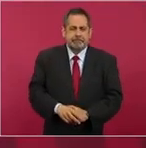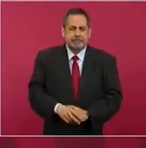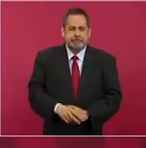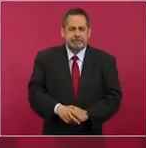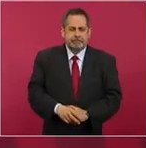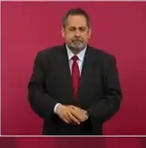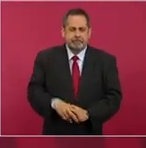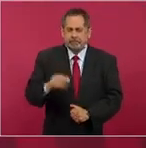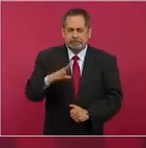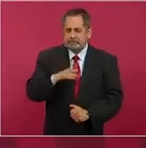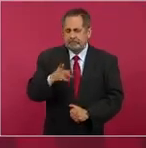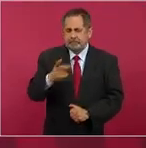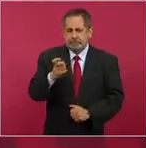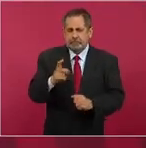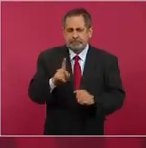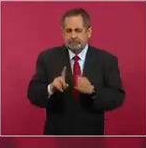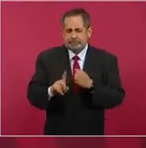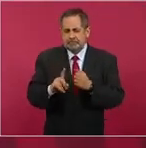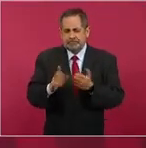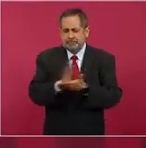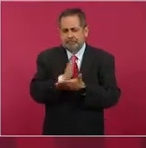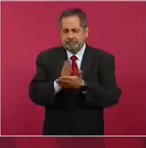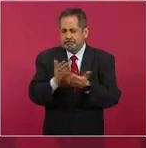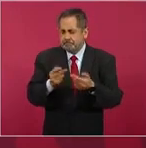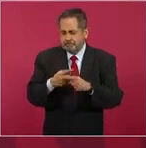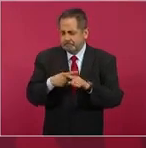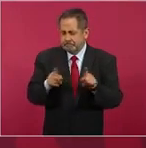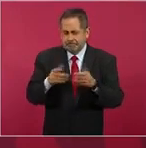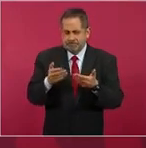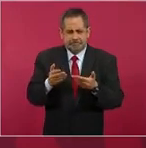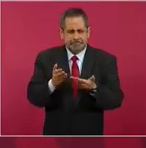No hay ningún vínculo, no tiene que ver en nada.